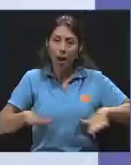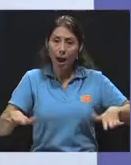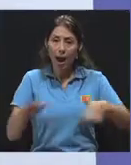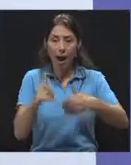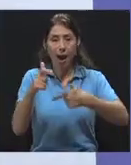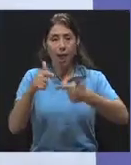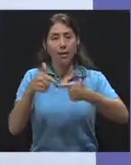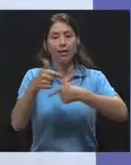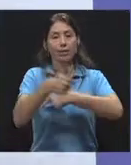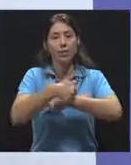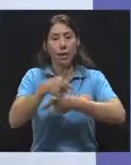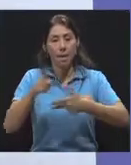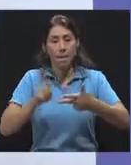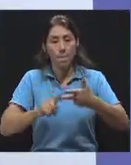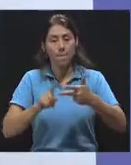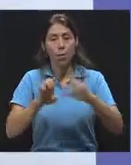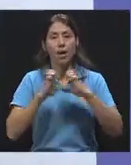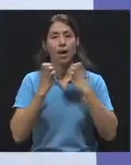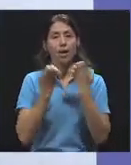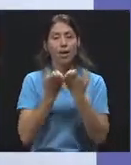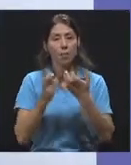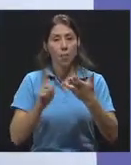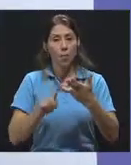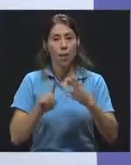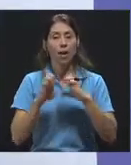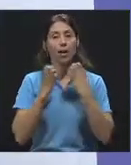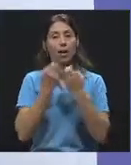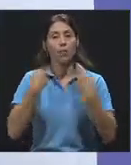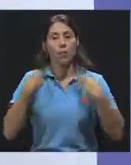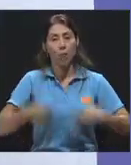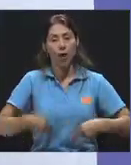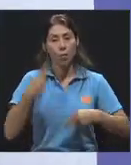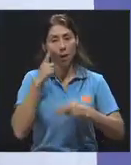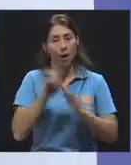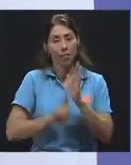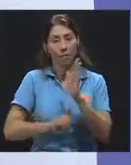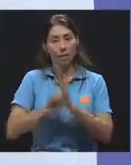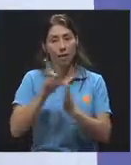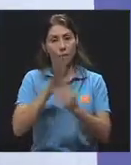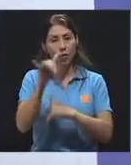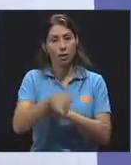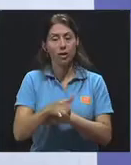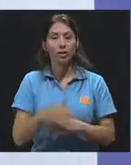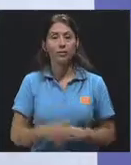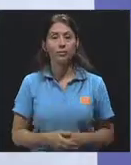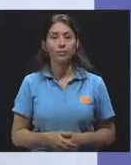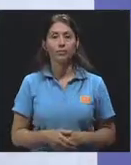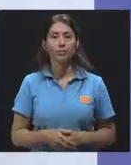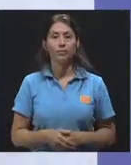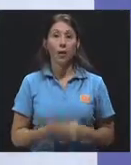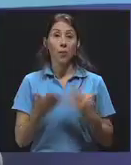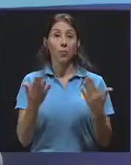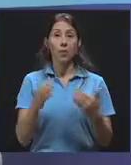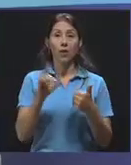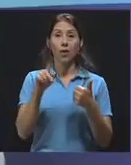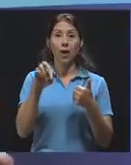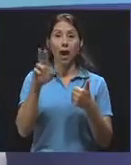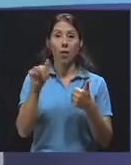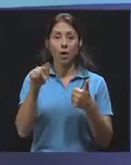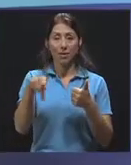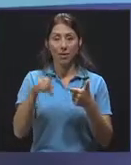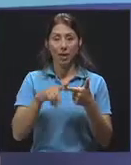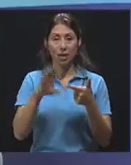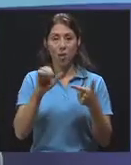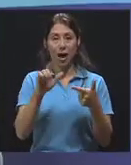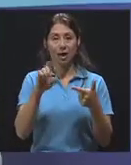y el tiempo y además como el equipo, claro, hasta el equipo humano para poder desarrollar su proyecto a lo largo como de los cursos. Perfecto. Muy bien,